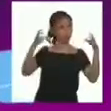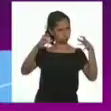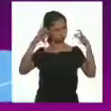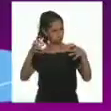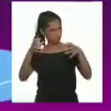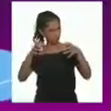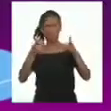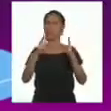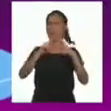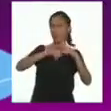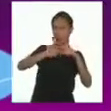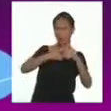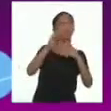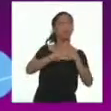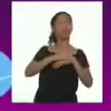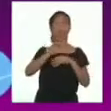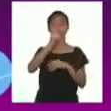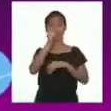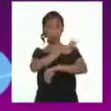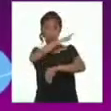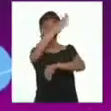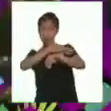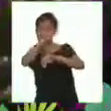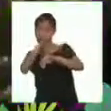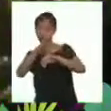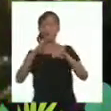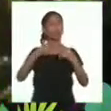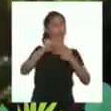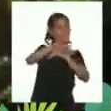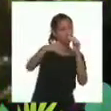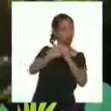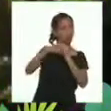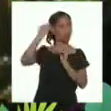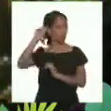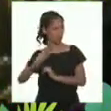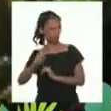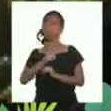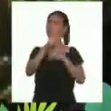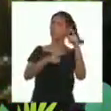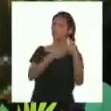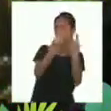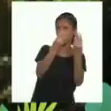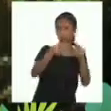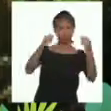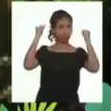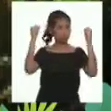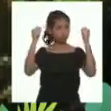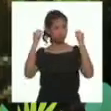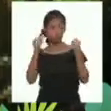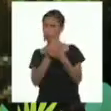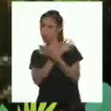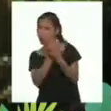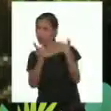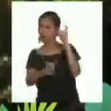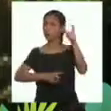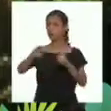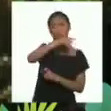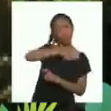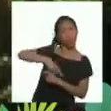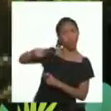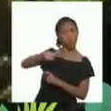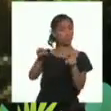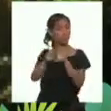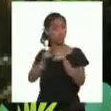regional nacido en los Andes del Sur. De tantos abusos y reclamos no escuchados, las personas